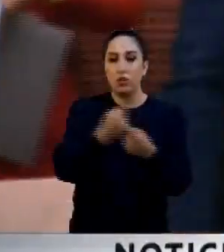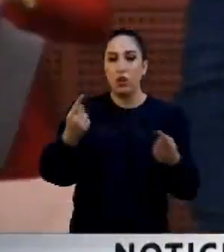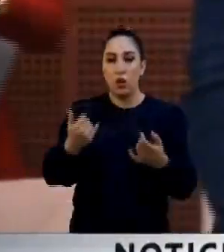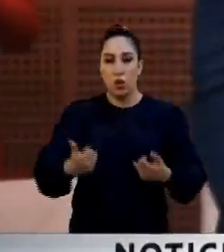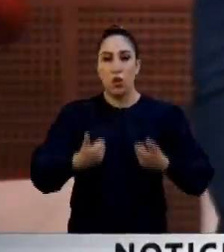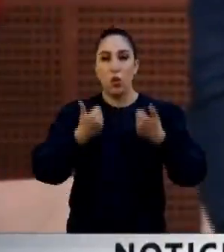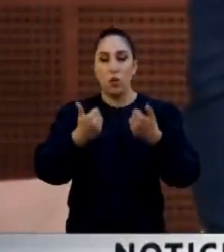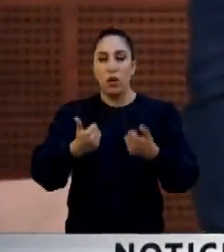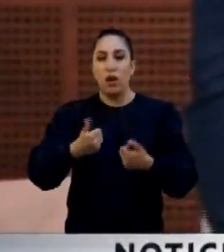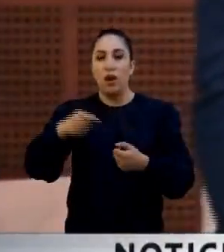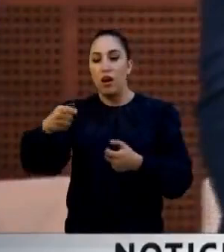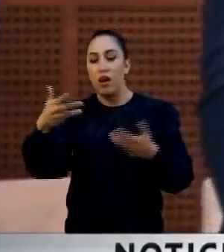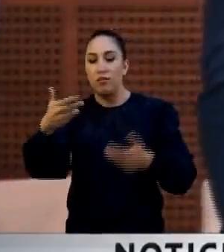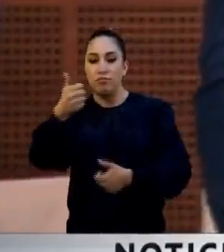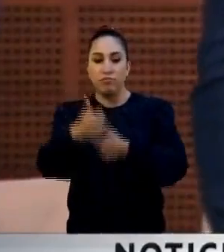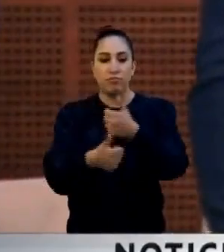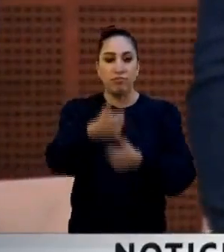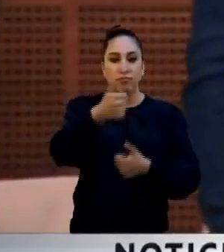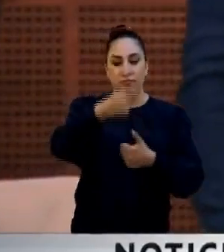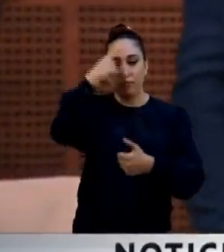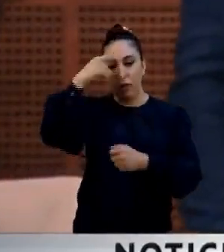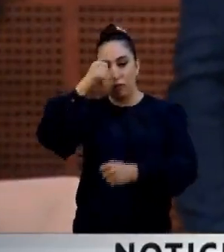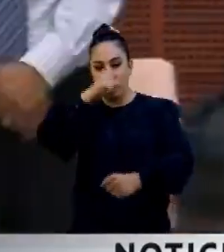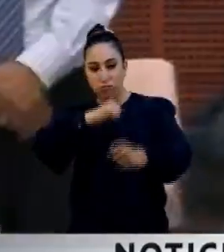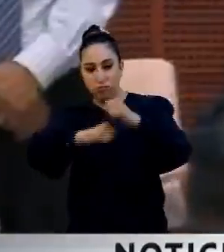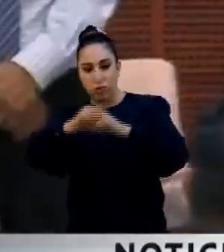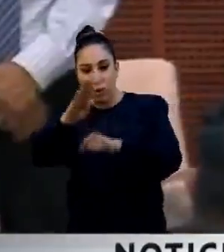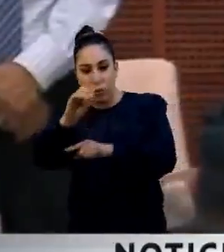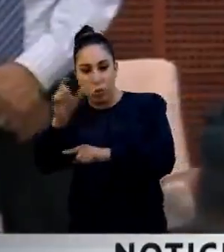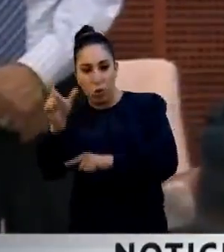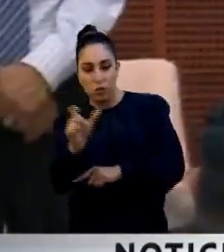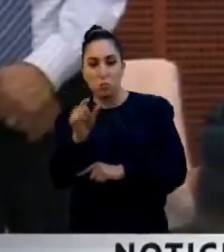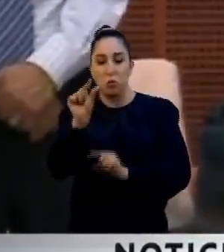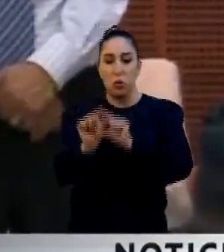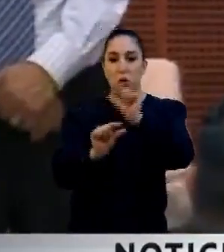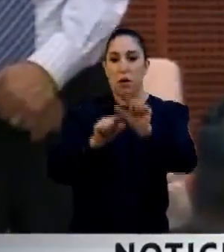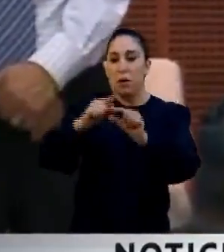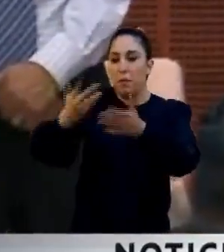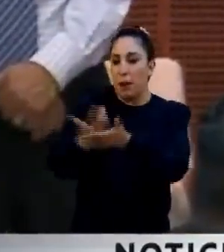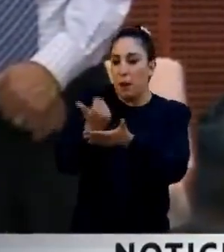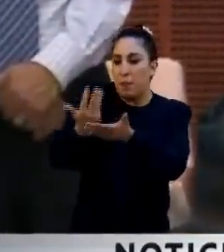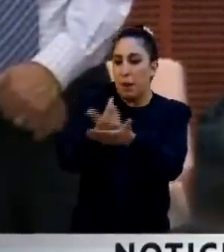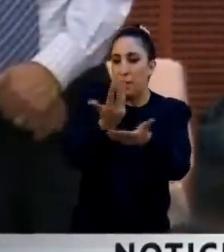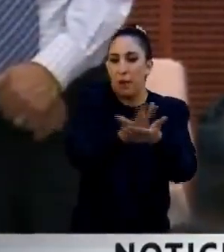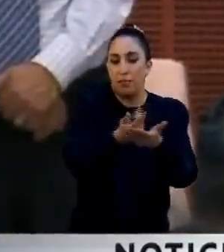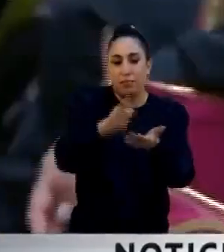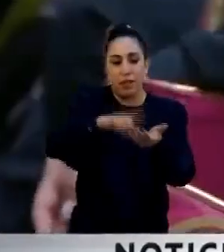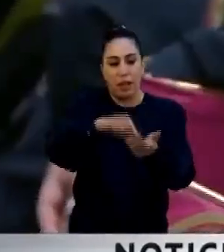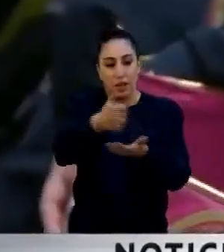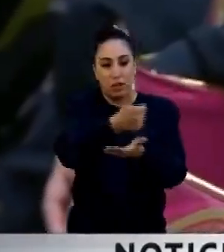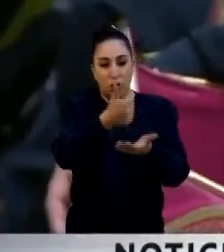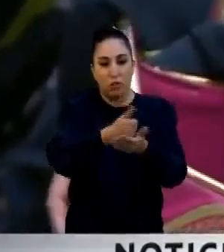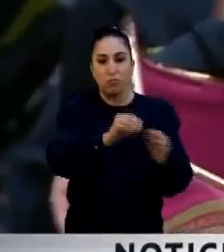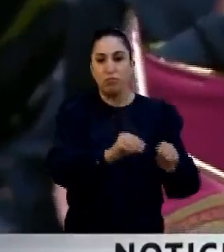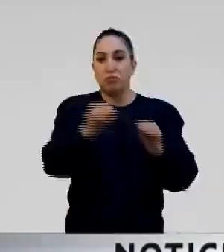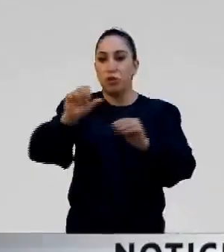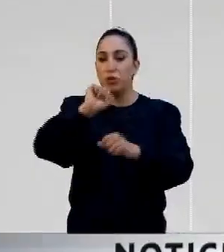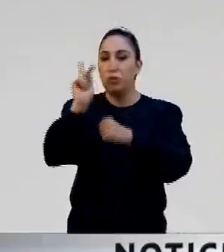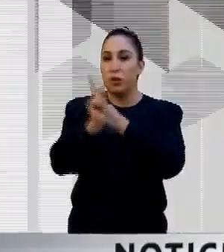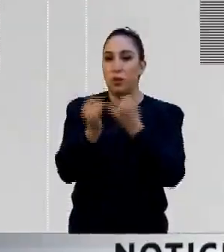que han incursionado en el mundo del boxeo y que poco a poco han logrado triunfos en el ámbito local e internacional.